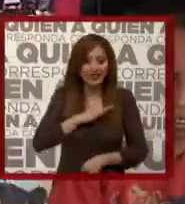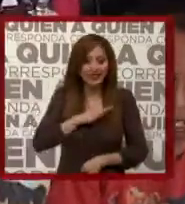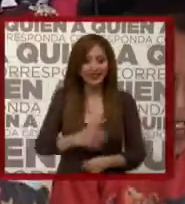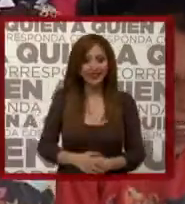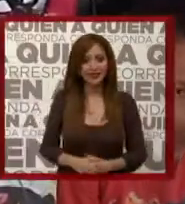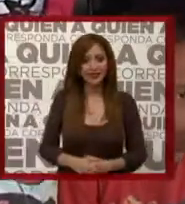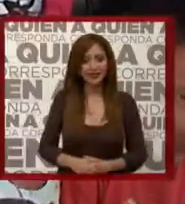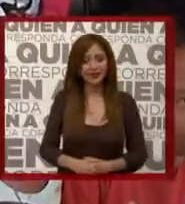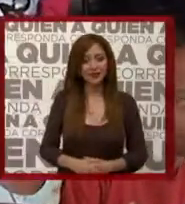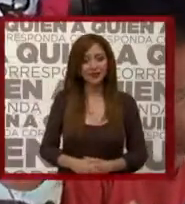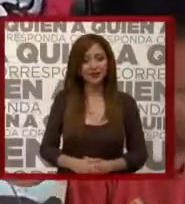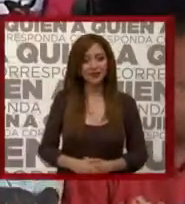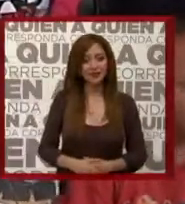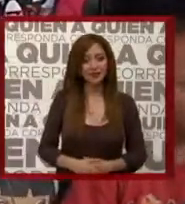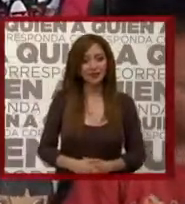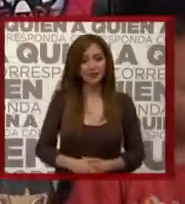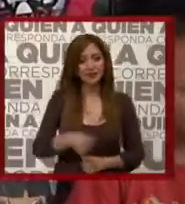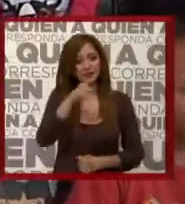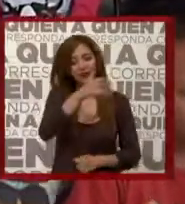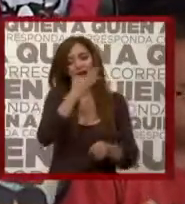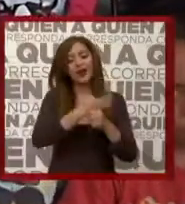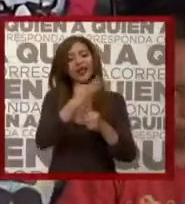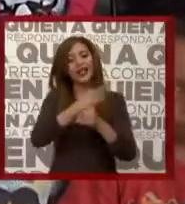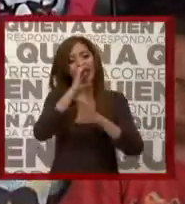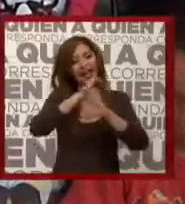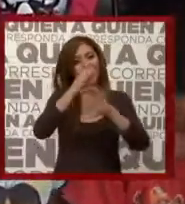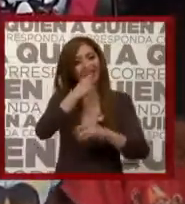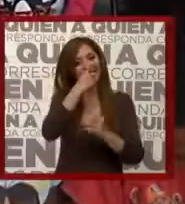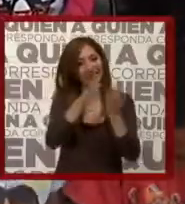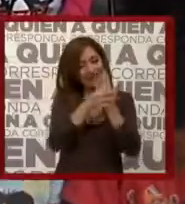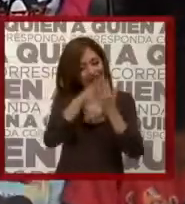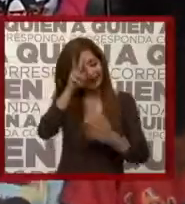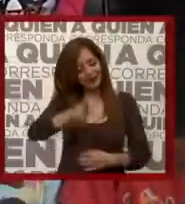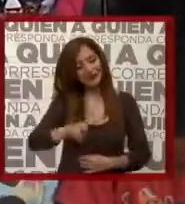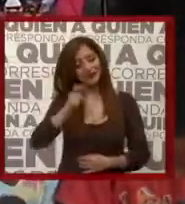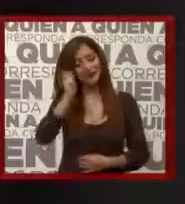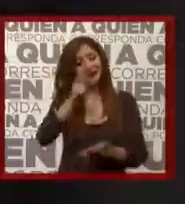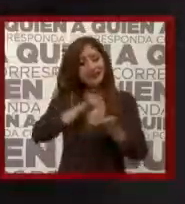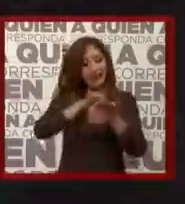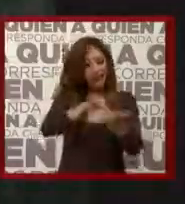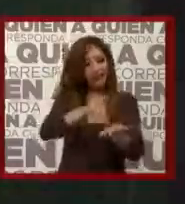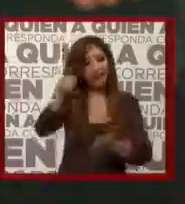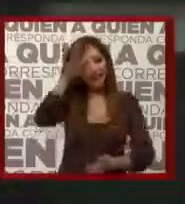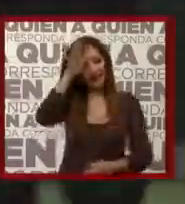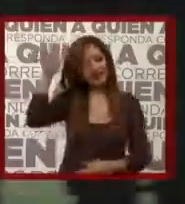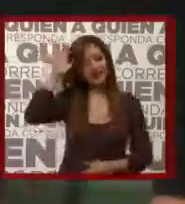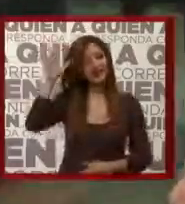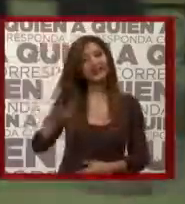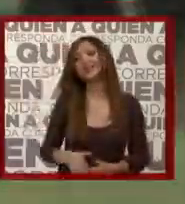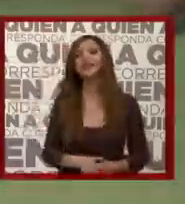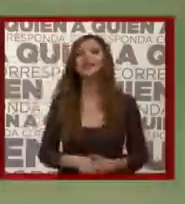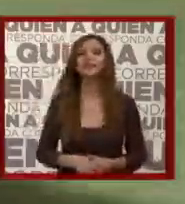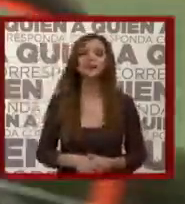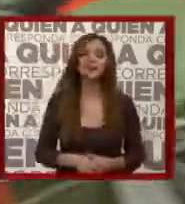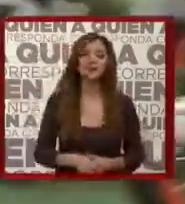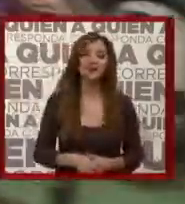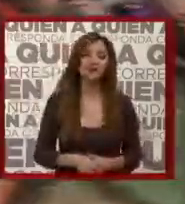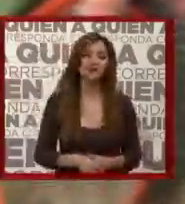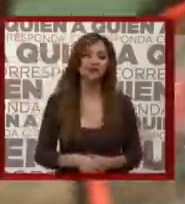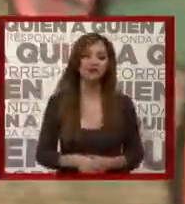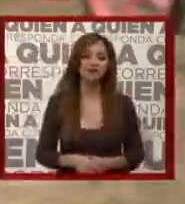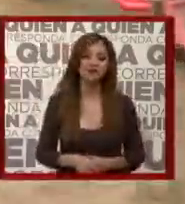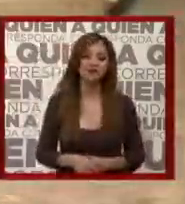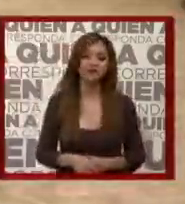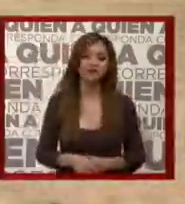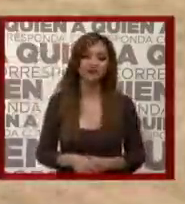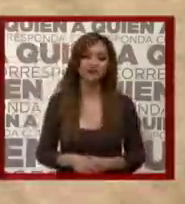¡Quién se vuelve a la bimbomba! ¡A la uno! ¡A la dos! ¡A la bimbomba! ¡Azteca! ¡Azteca! ¡Ra, ra,